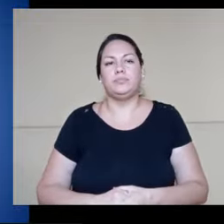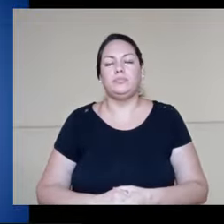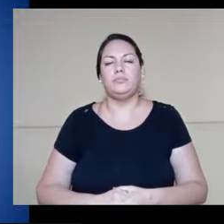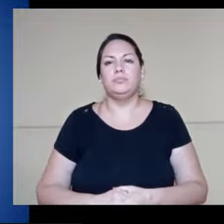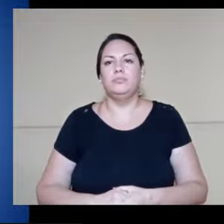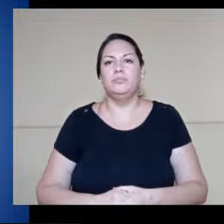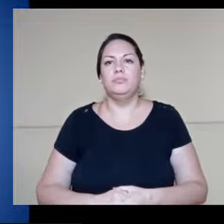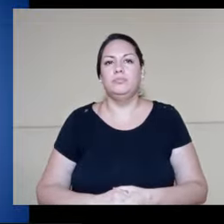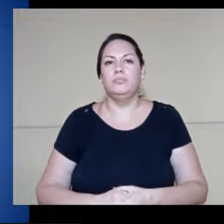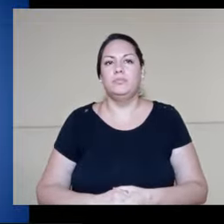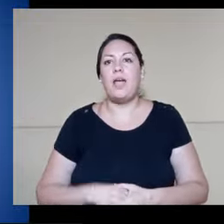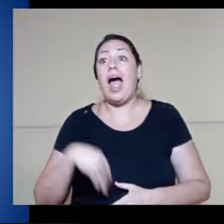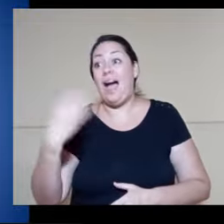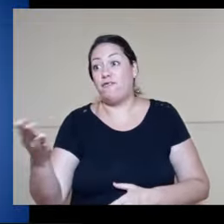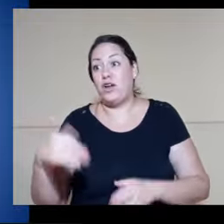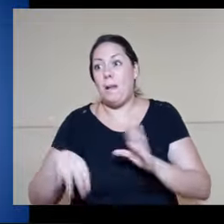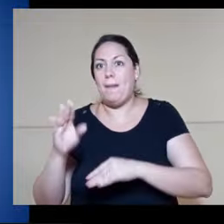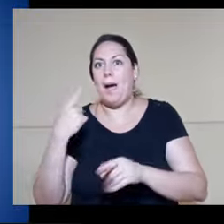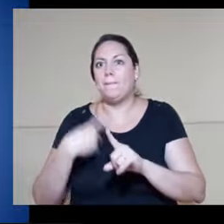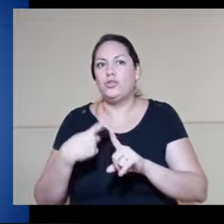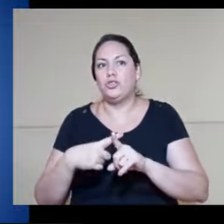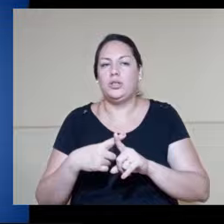adentro?